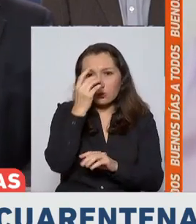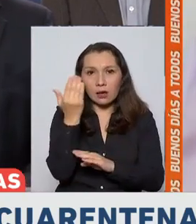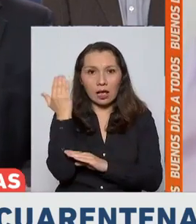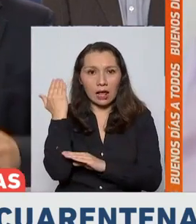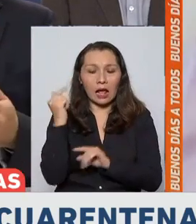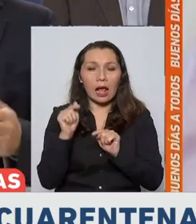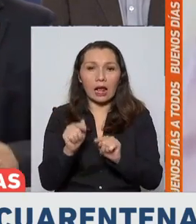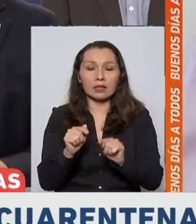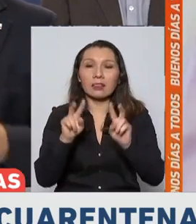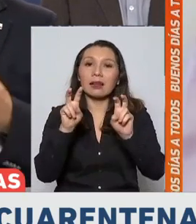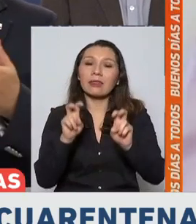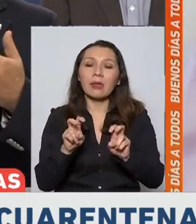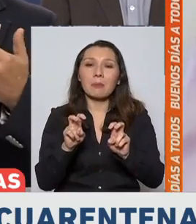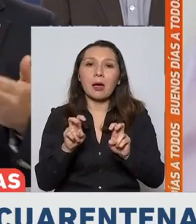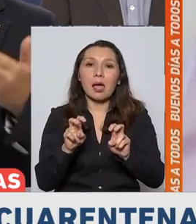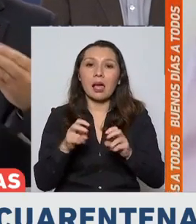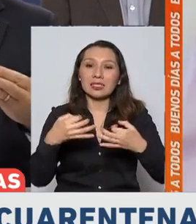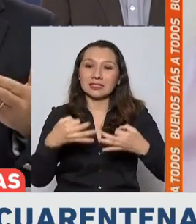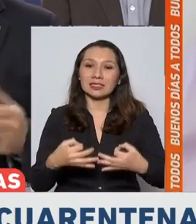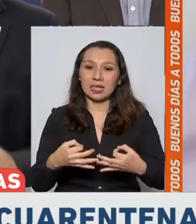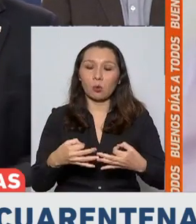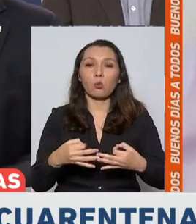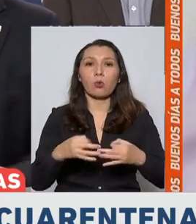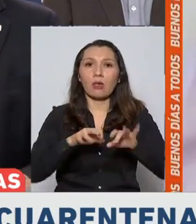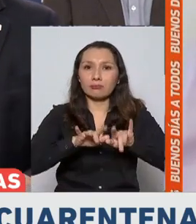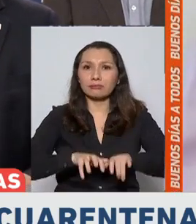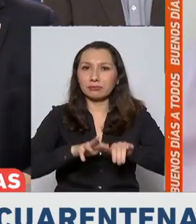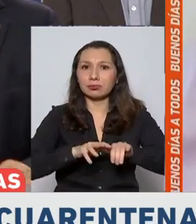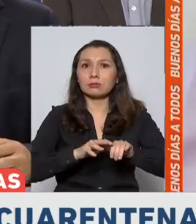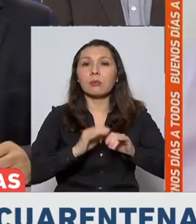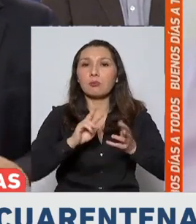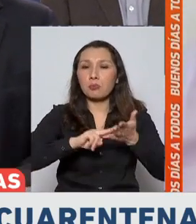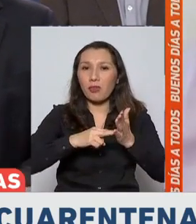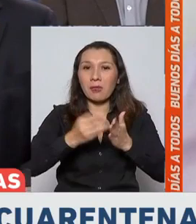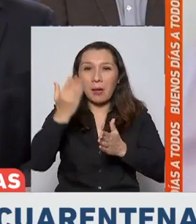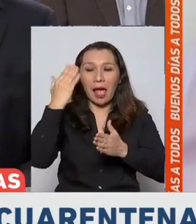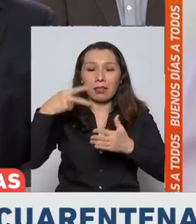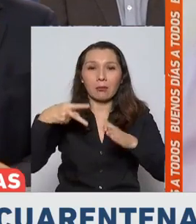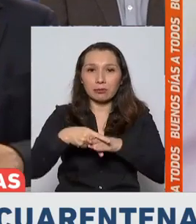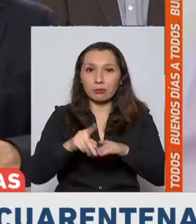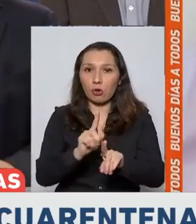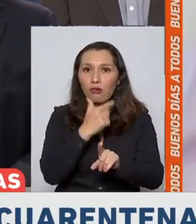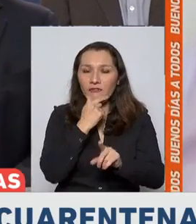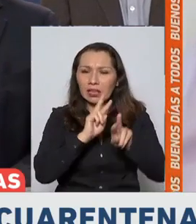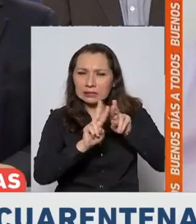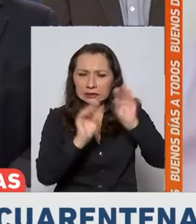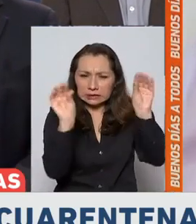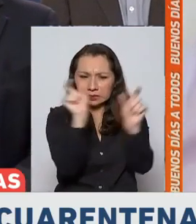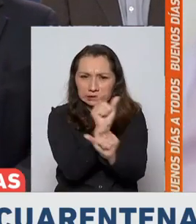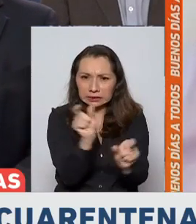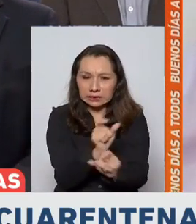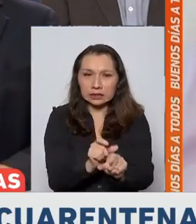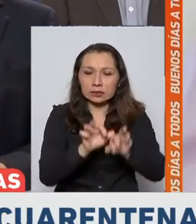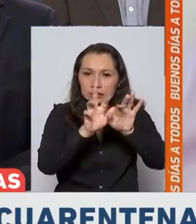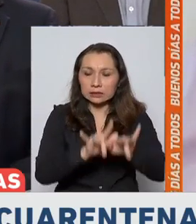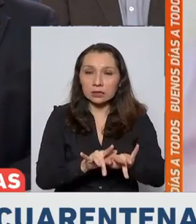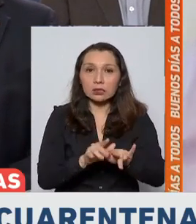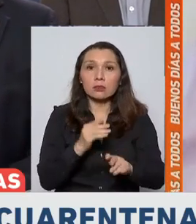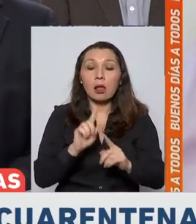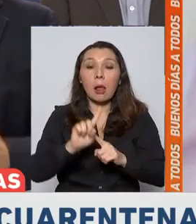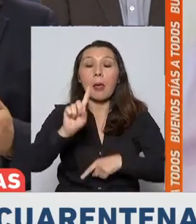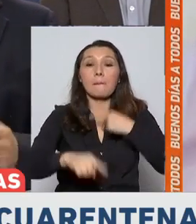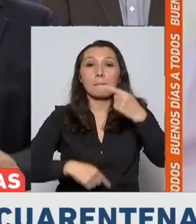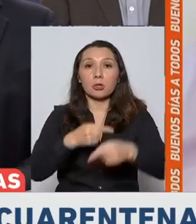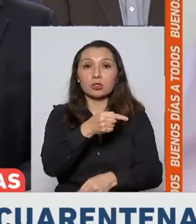dificultades desde el punto de vista seguridad informática, que no fueron fáciles de resolver, a partir de la